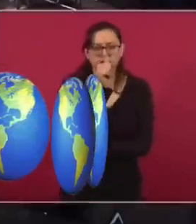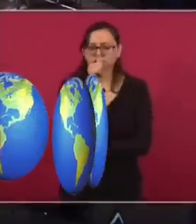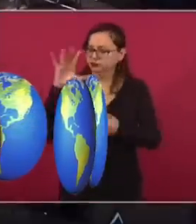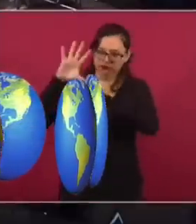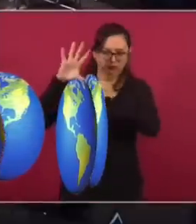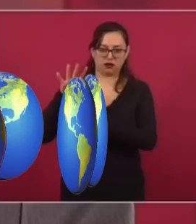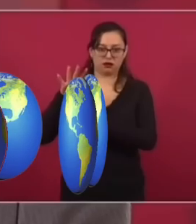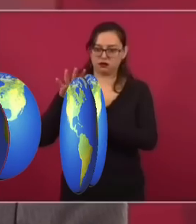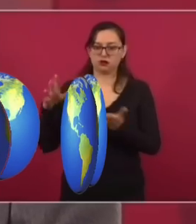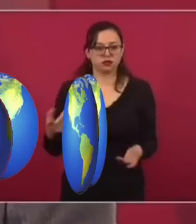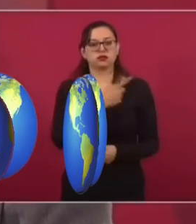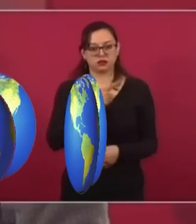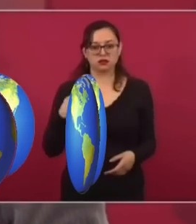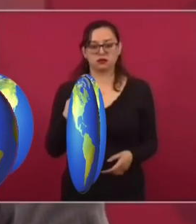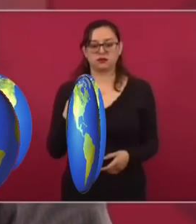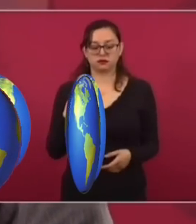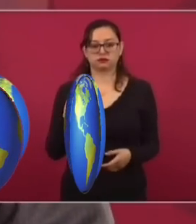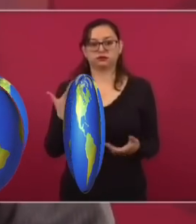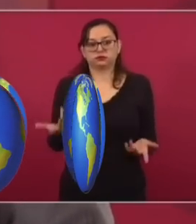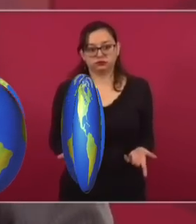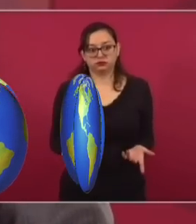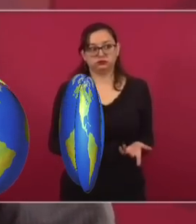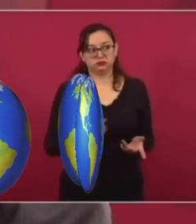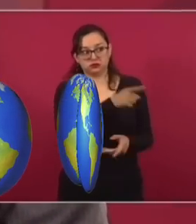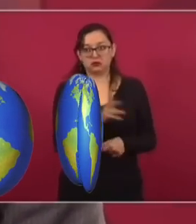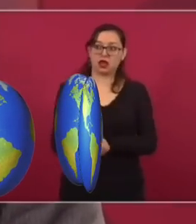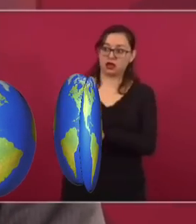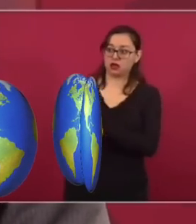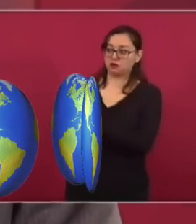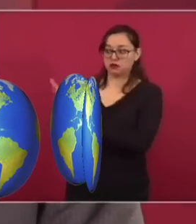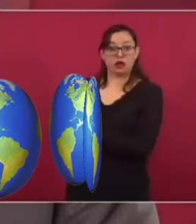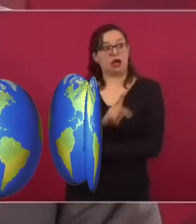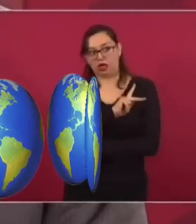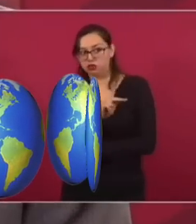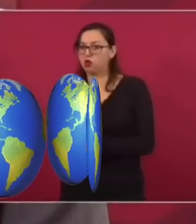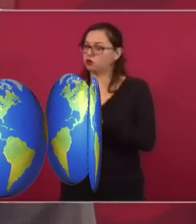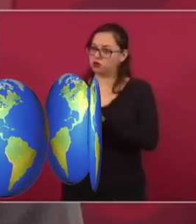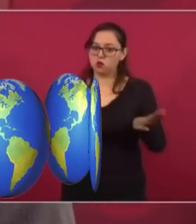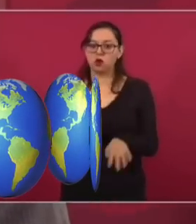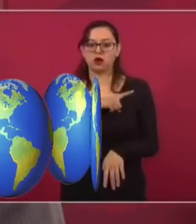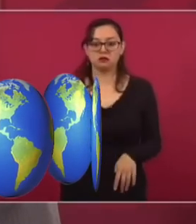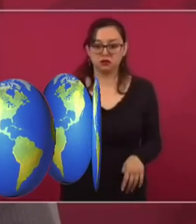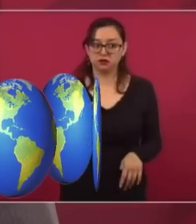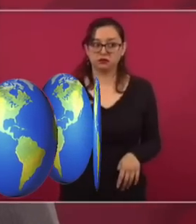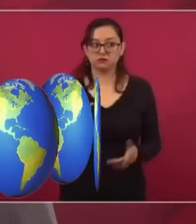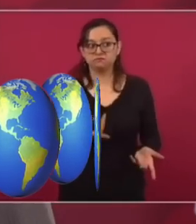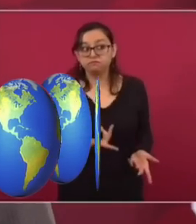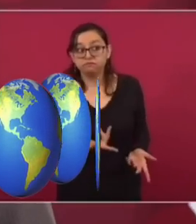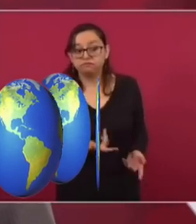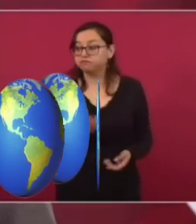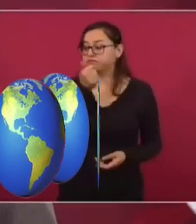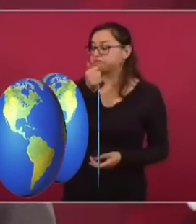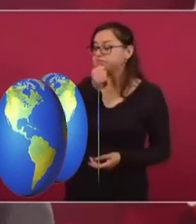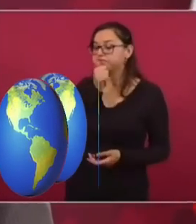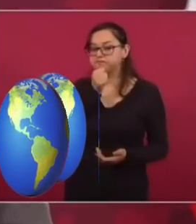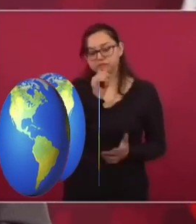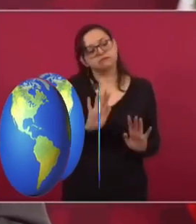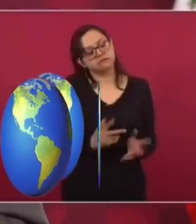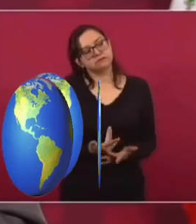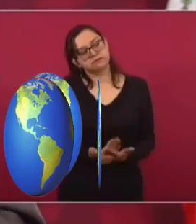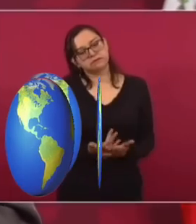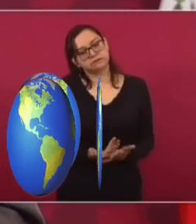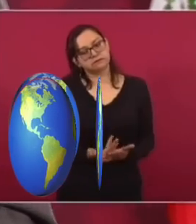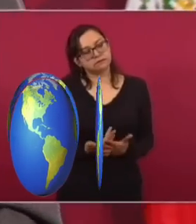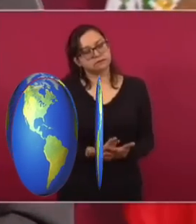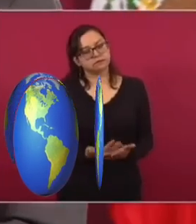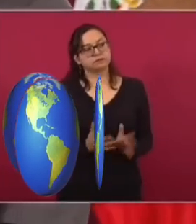todos los americanos. Entonces estamos por resolver sobre este asunto. Llevamos muy buena